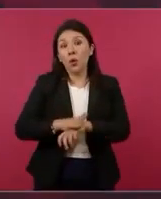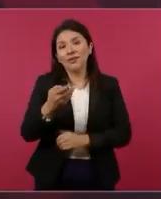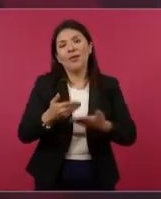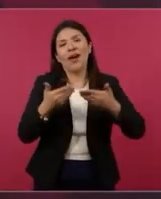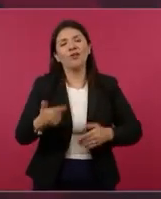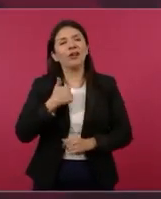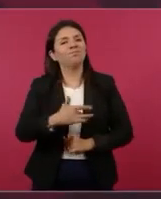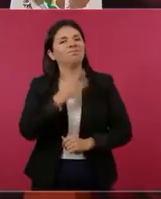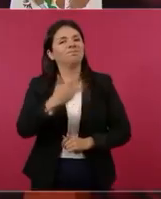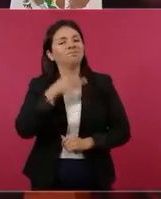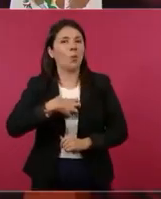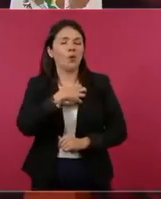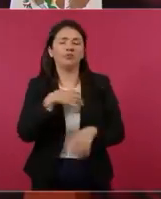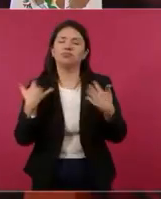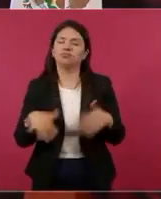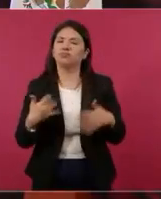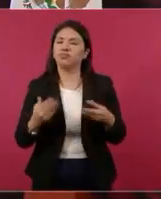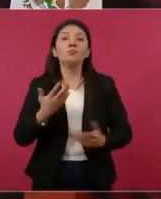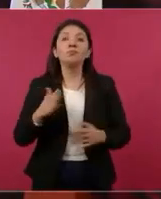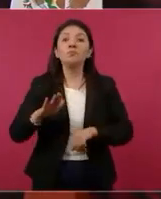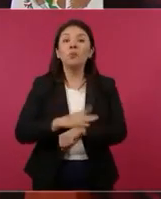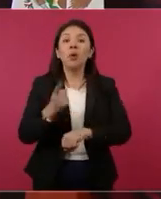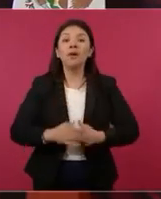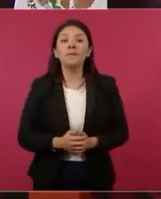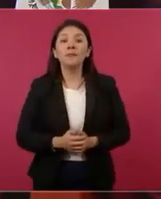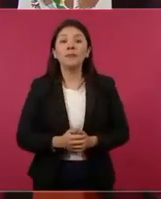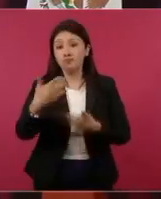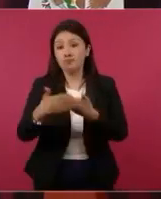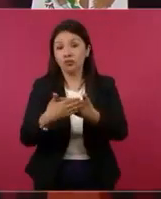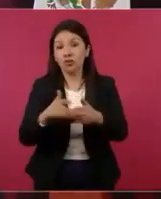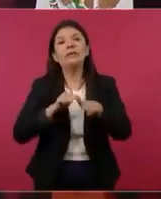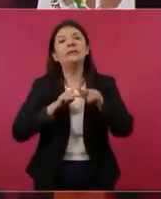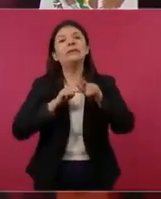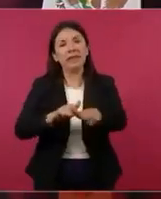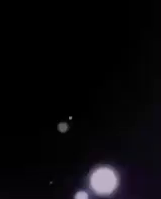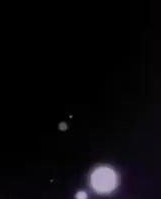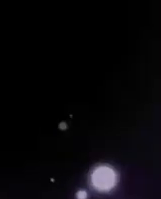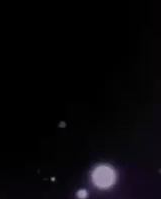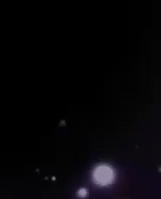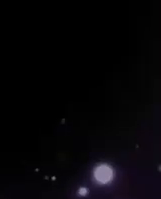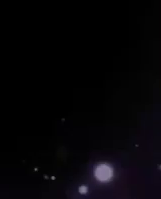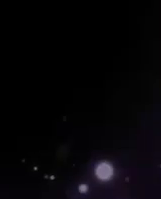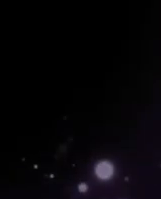contento, muy contento, porque se le va a dar continuidad a la transformación.